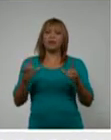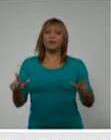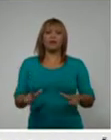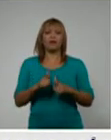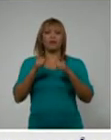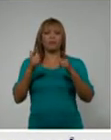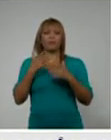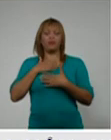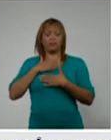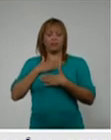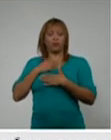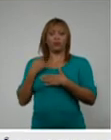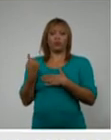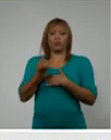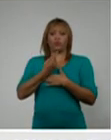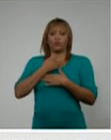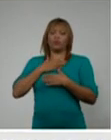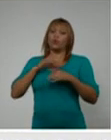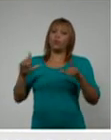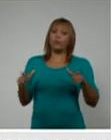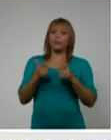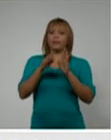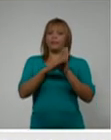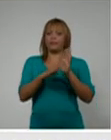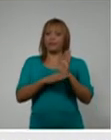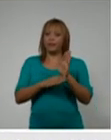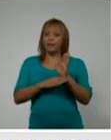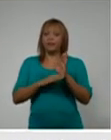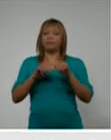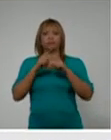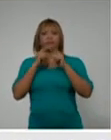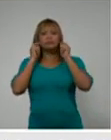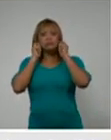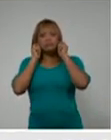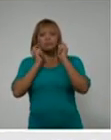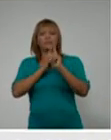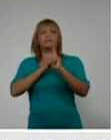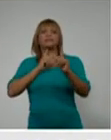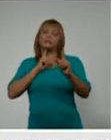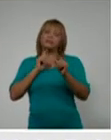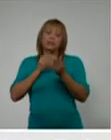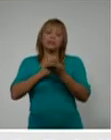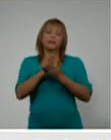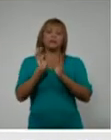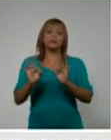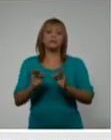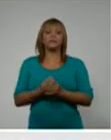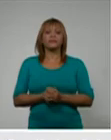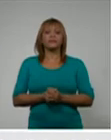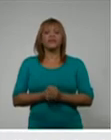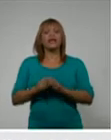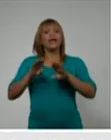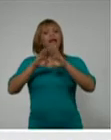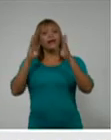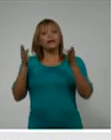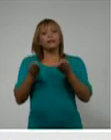parte para que no se mantenga con este comportamiento. El mundo